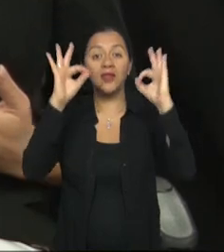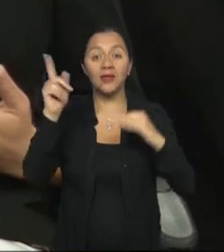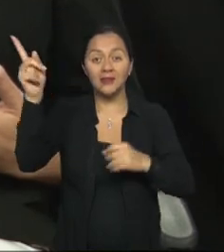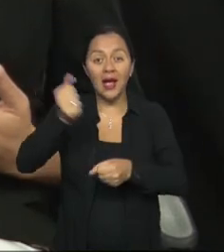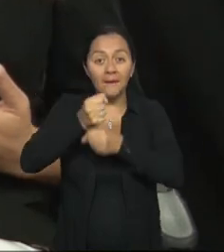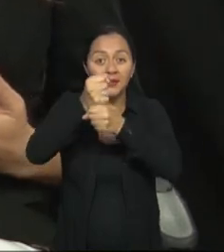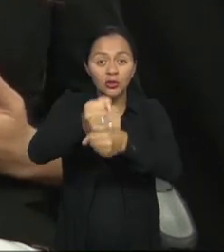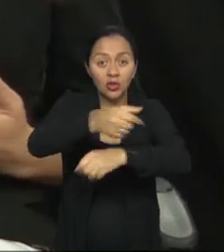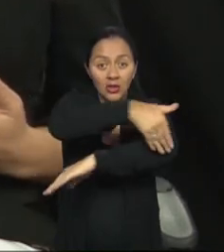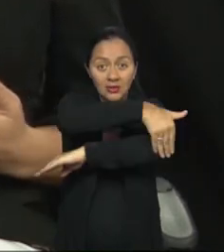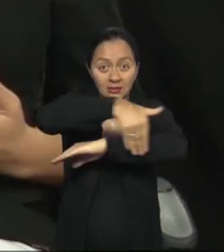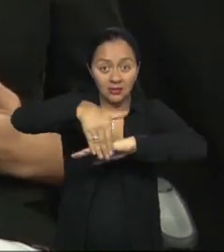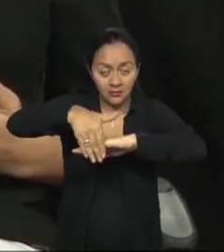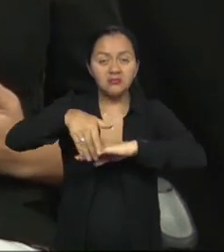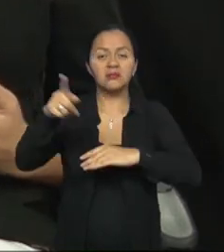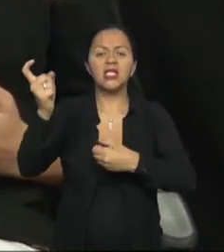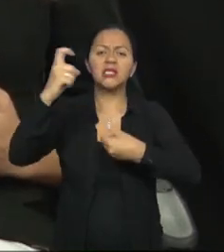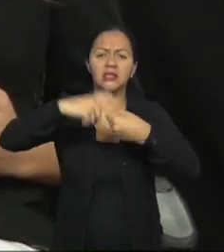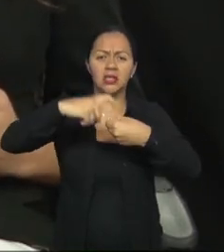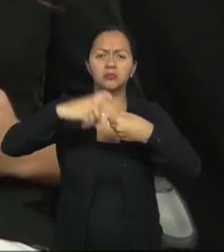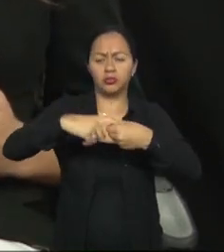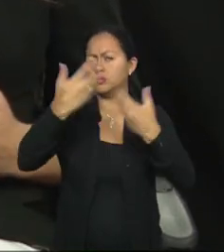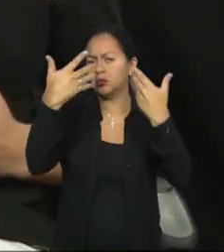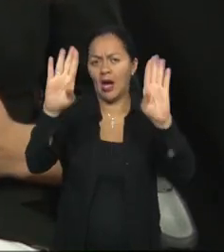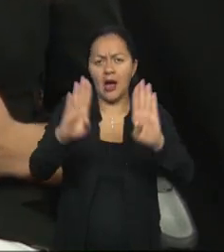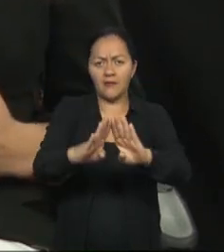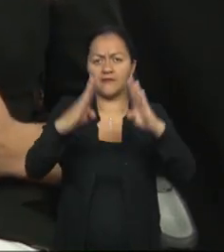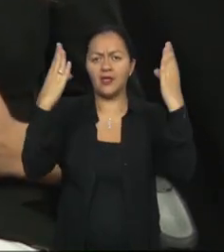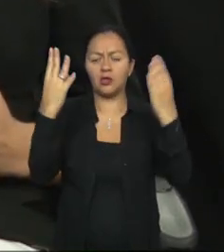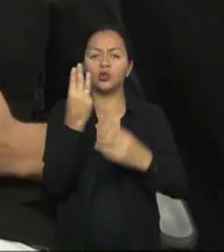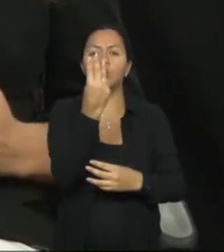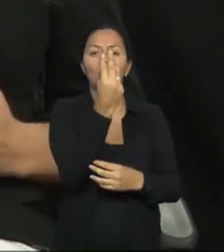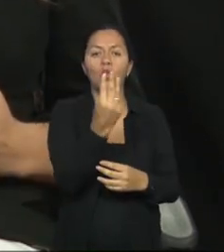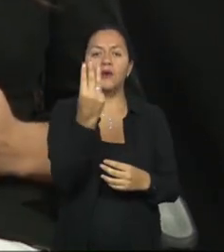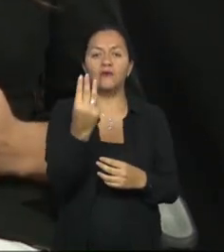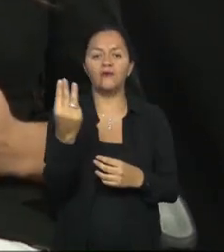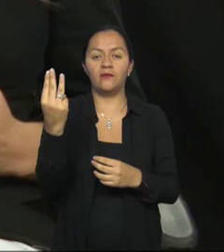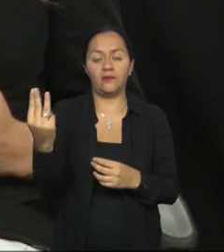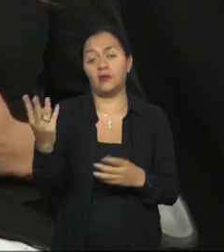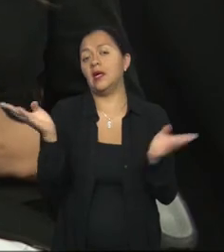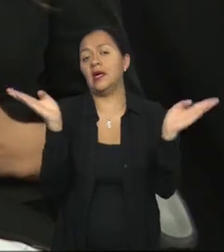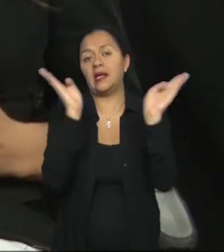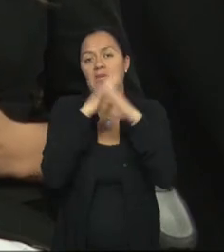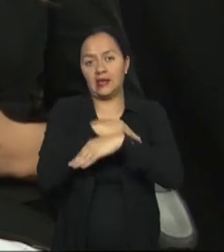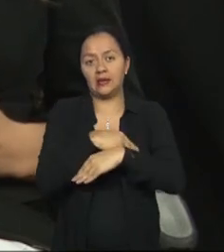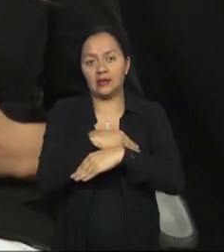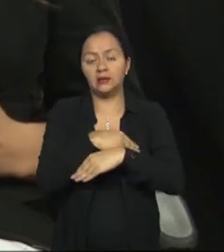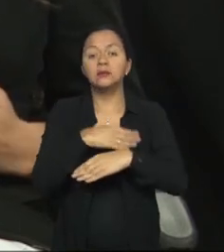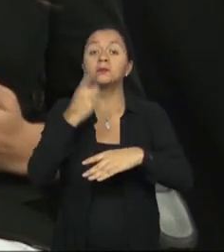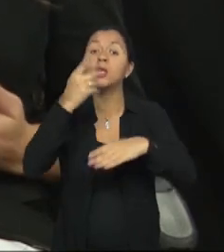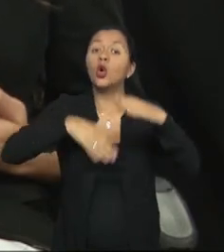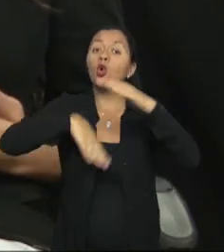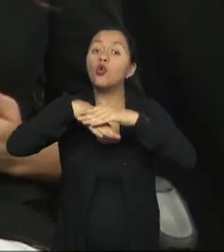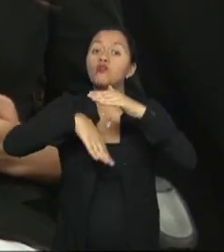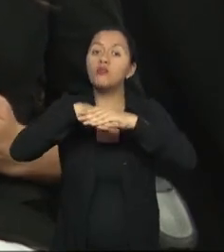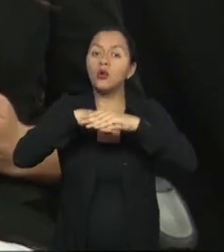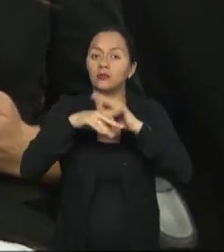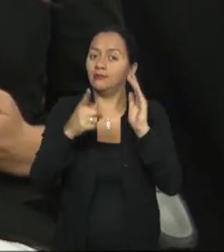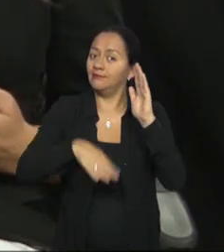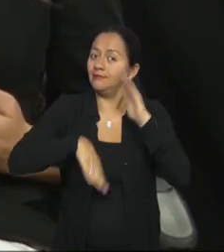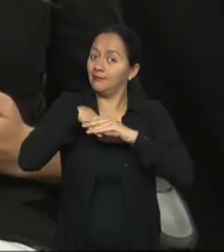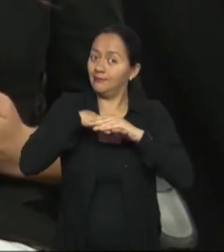Las inscripciones están ya disponibles a través de la página web. Son gratuitas, pero hay un cupo